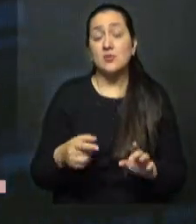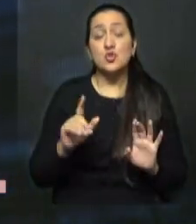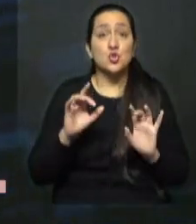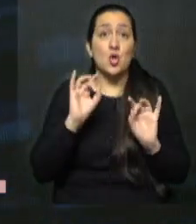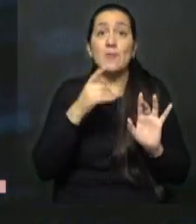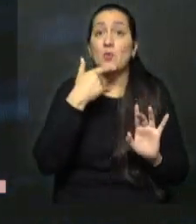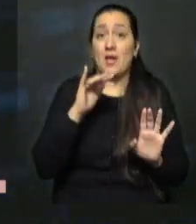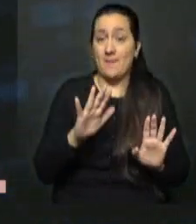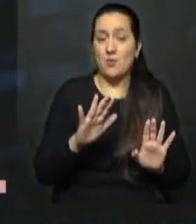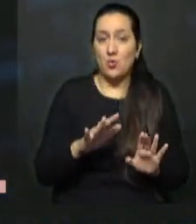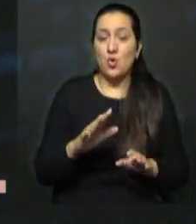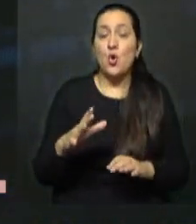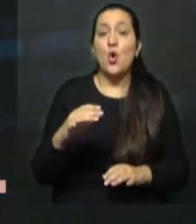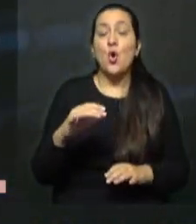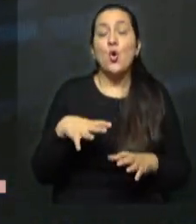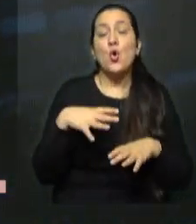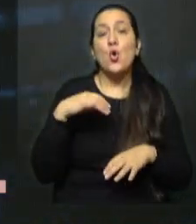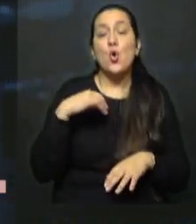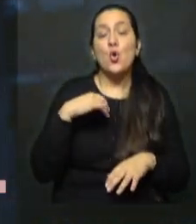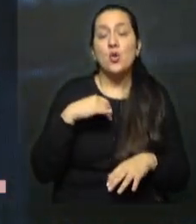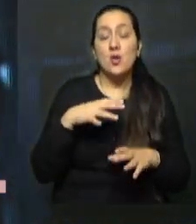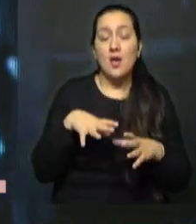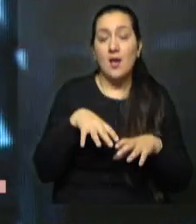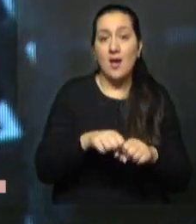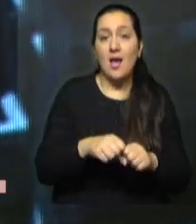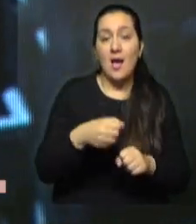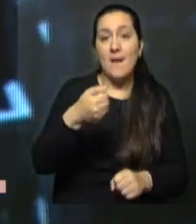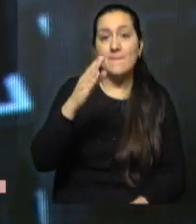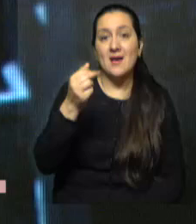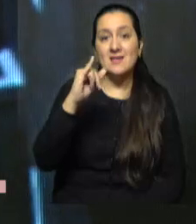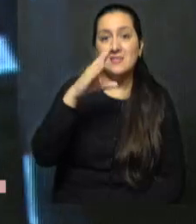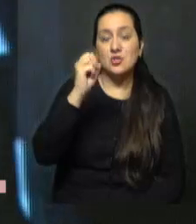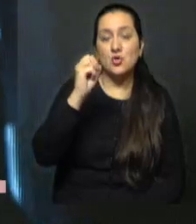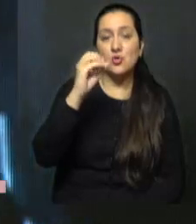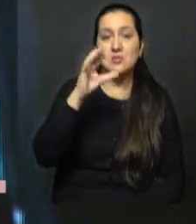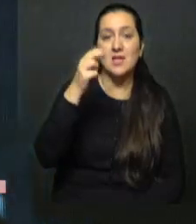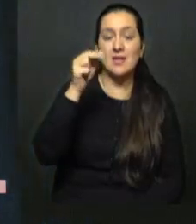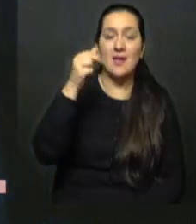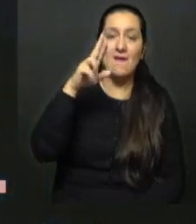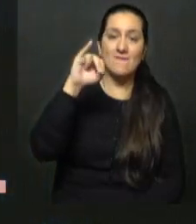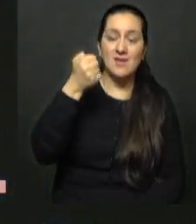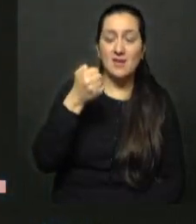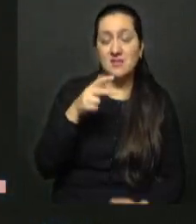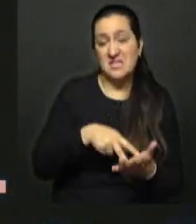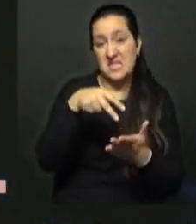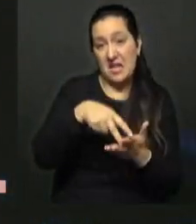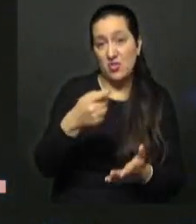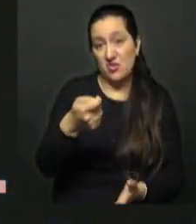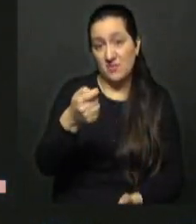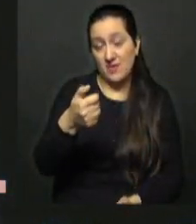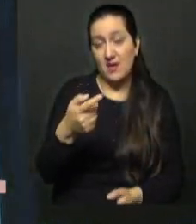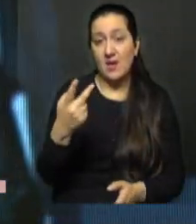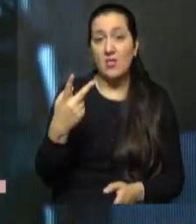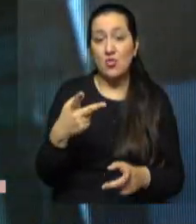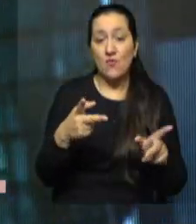un ejemplo Colonia Aparicio Sarabia ya en el basalto superficial entre salto Rivera este dos